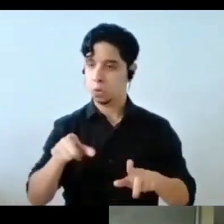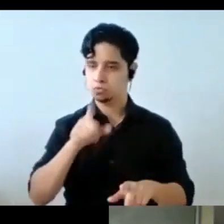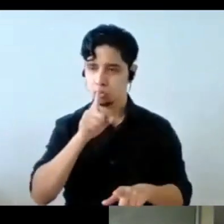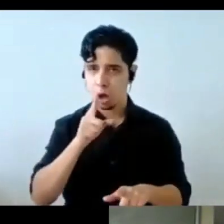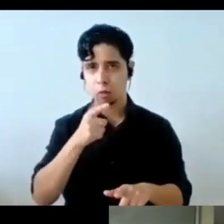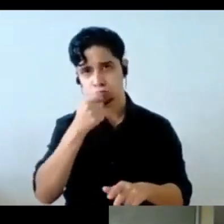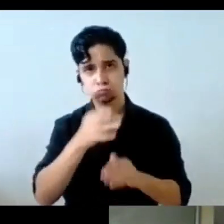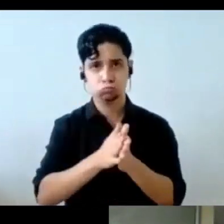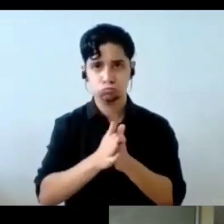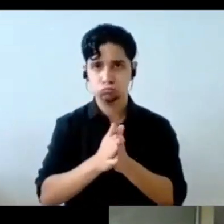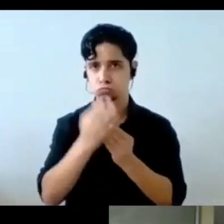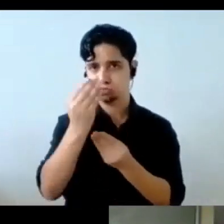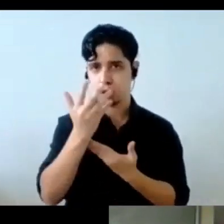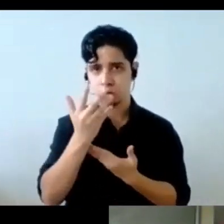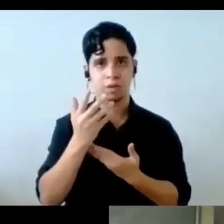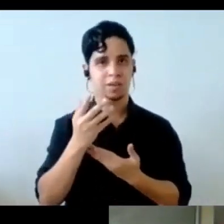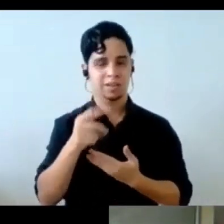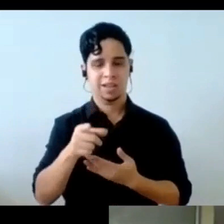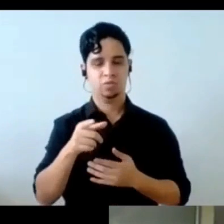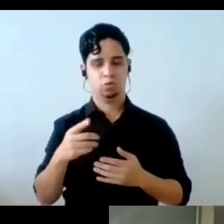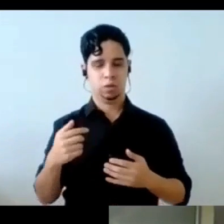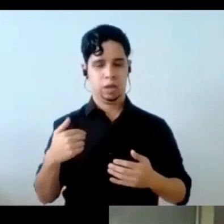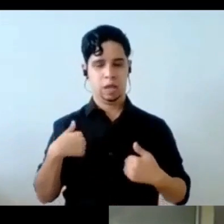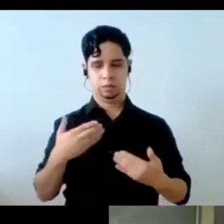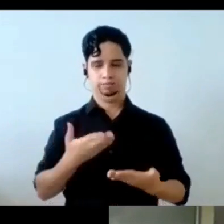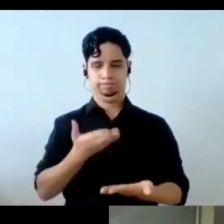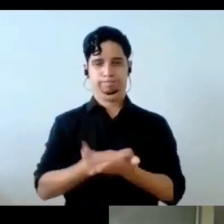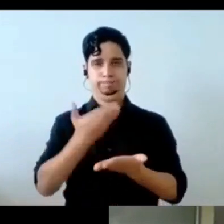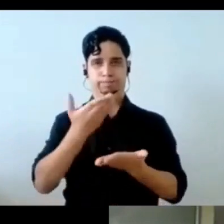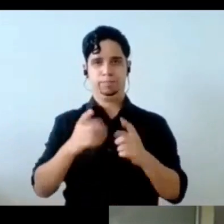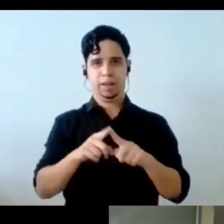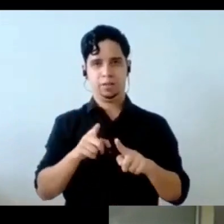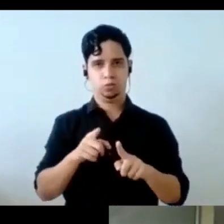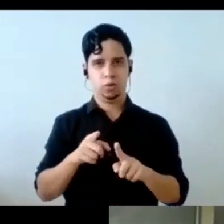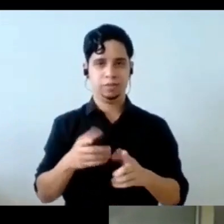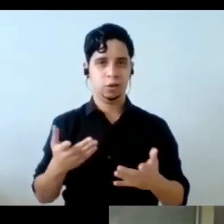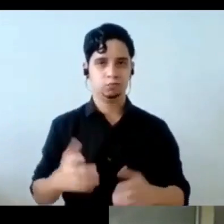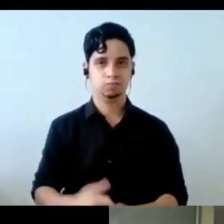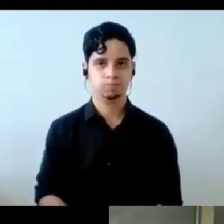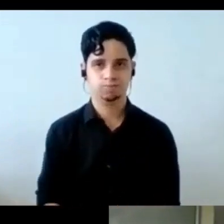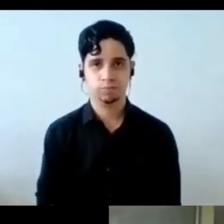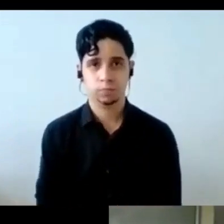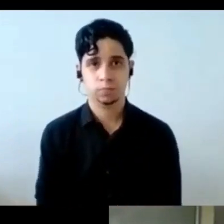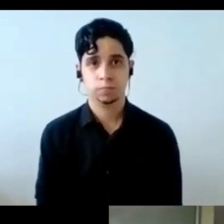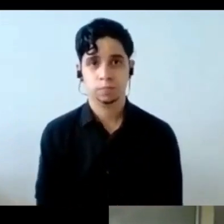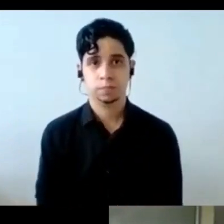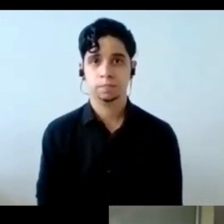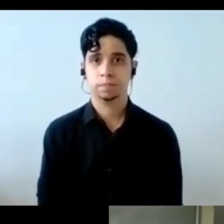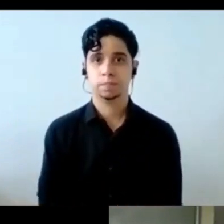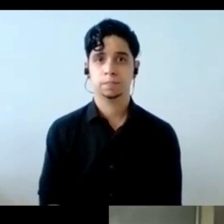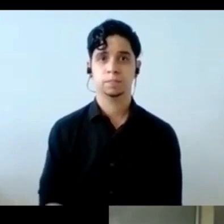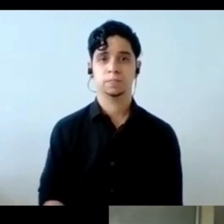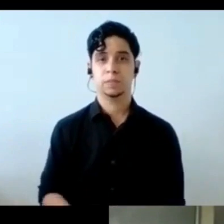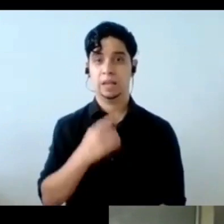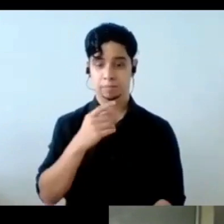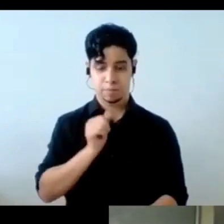hasta que puedes llegar para demostrar tu punto. Bueno, es que ya en el momento él dijo, mira, ¿sabes qué? No me están haciendo